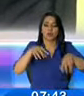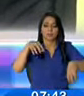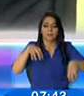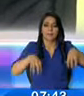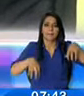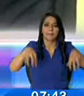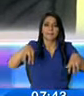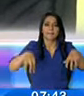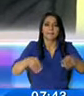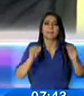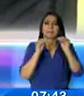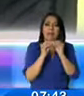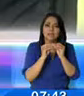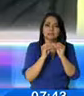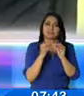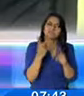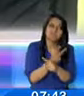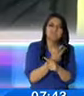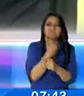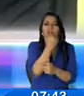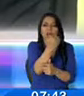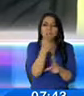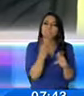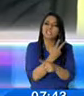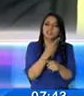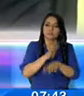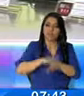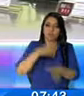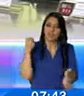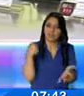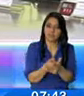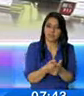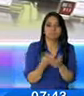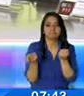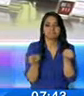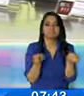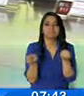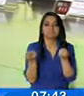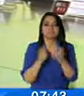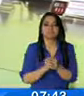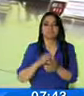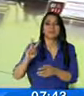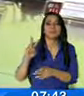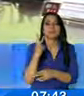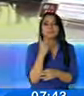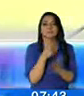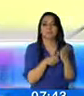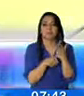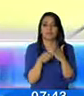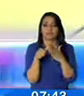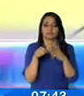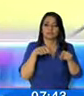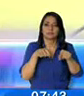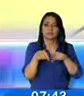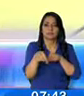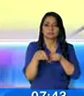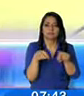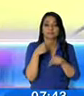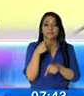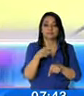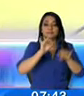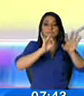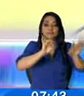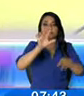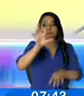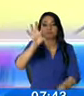existe mayor impericia y siniestralidad respecto de accidentes de tránsito según el viceministro de transporte Boris Palacios el 73 por